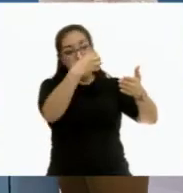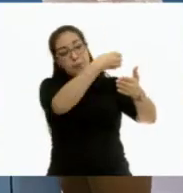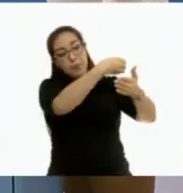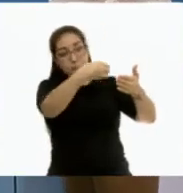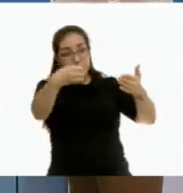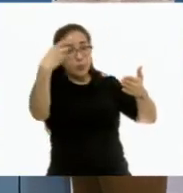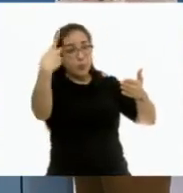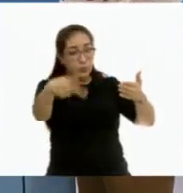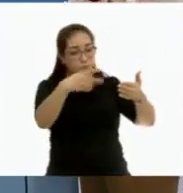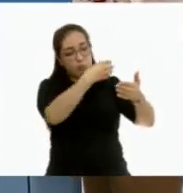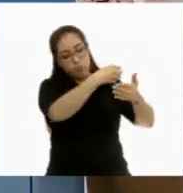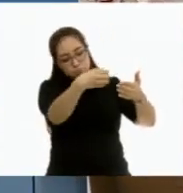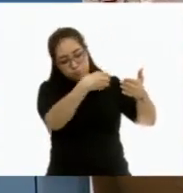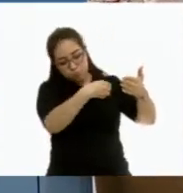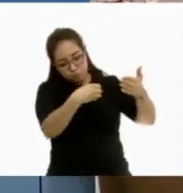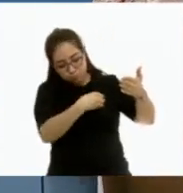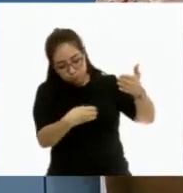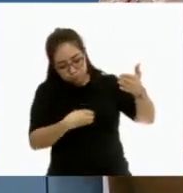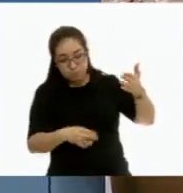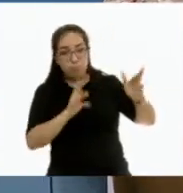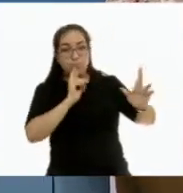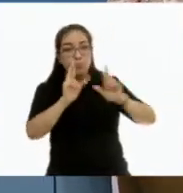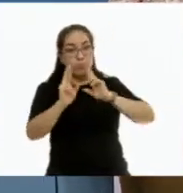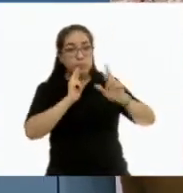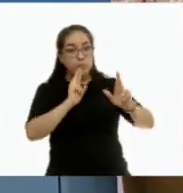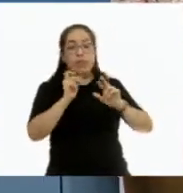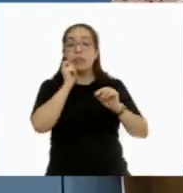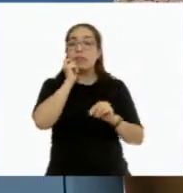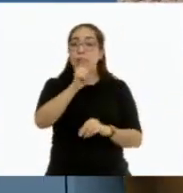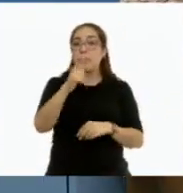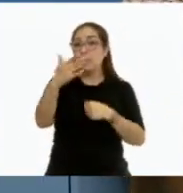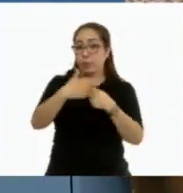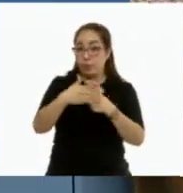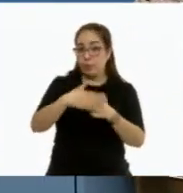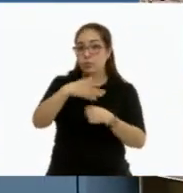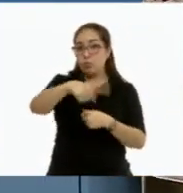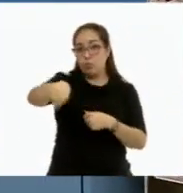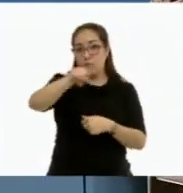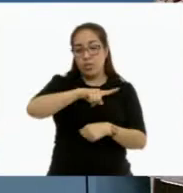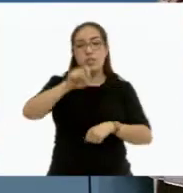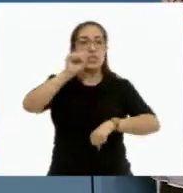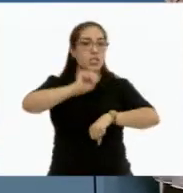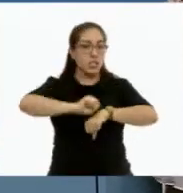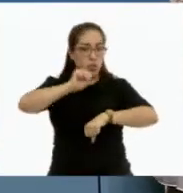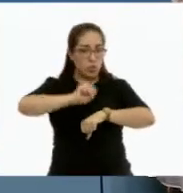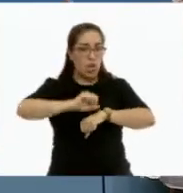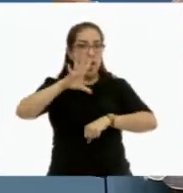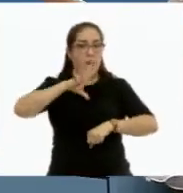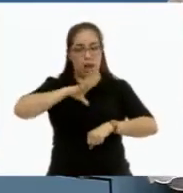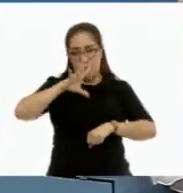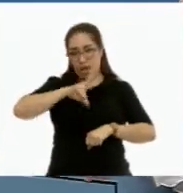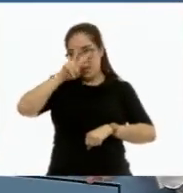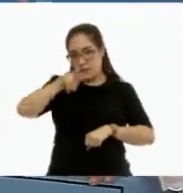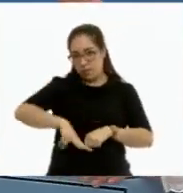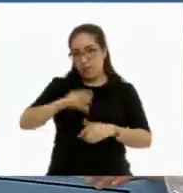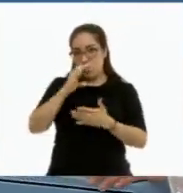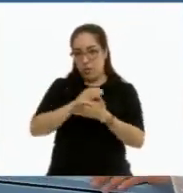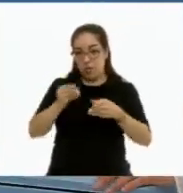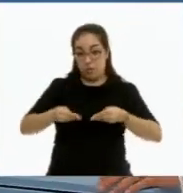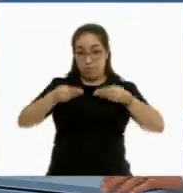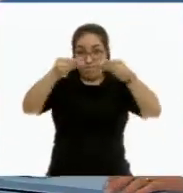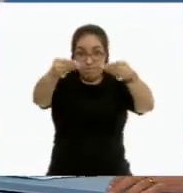las preguntas, sobre todo en el examen de secundaria, que van a tener un cuadernillo de preguntas y una hoja de